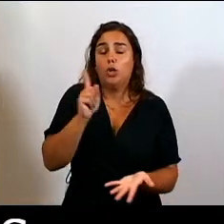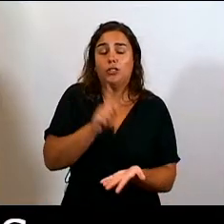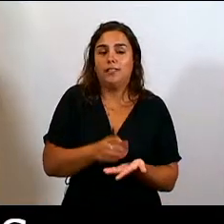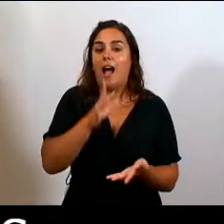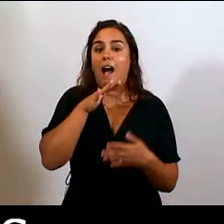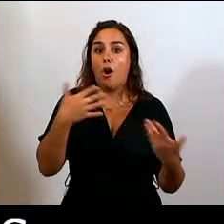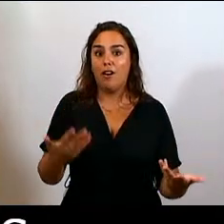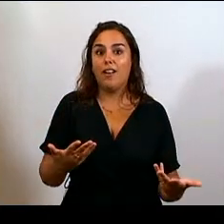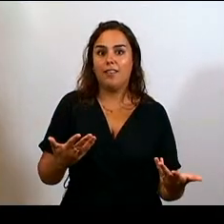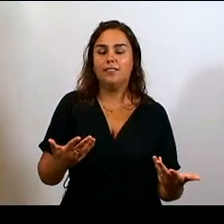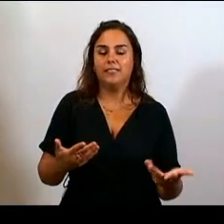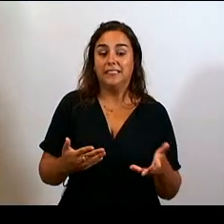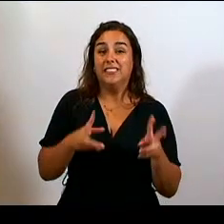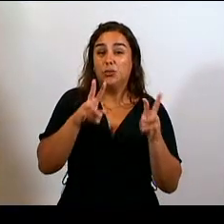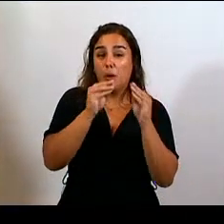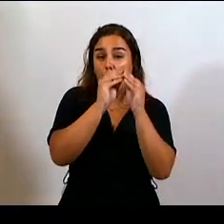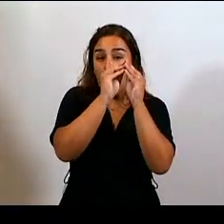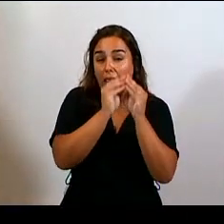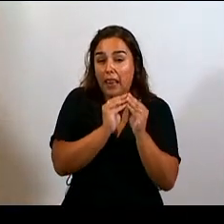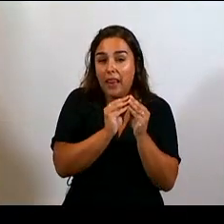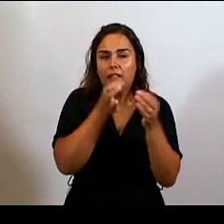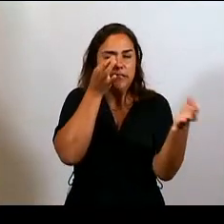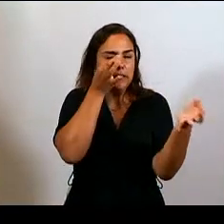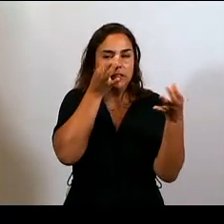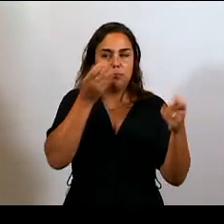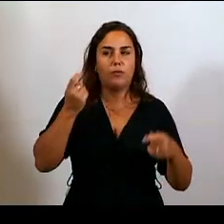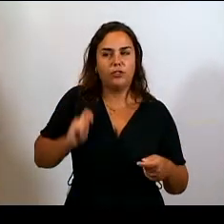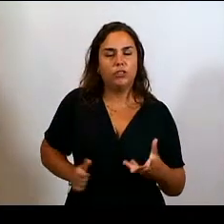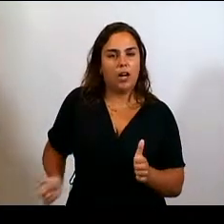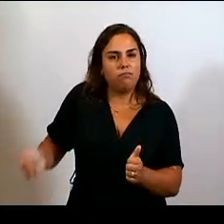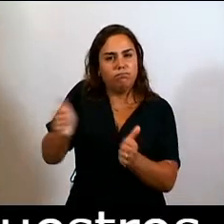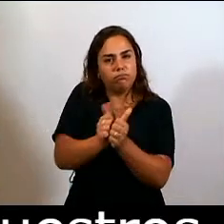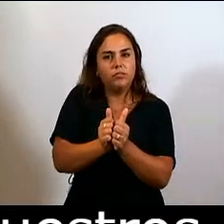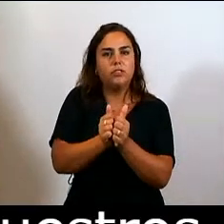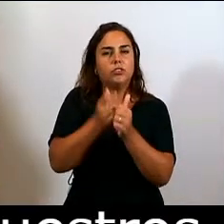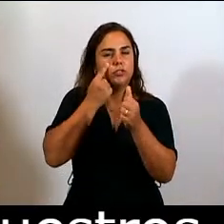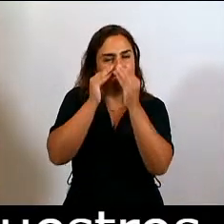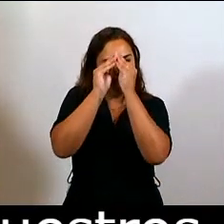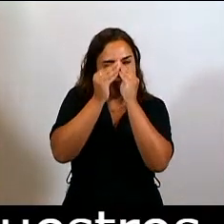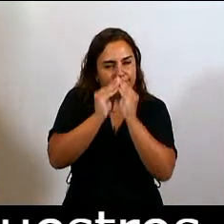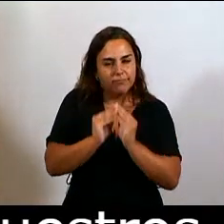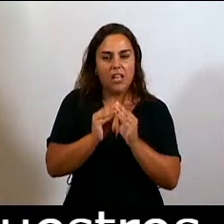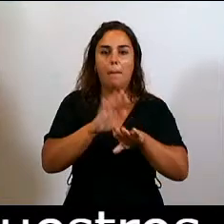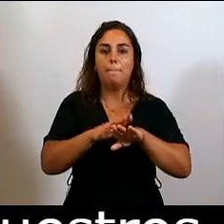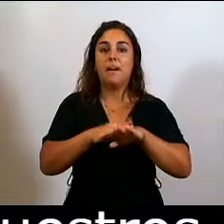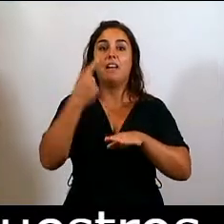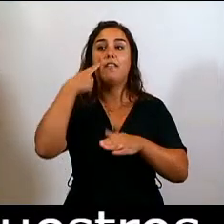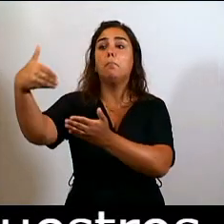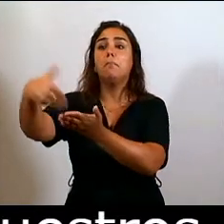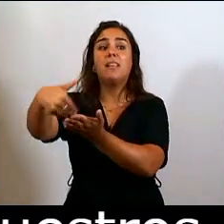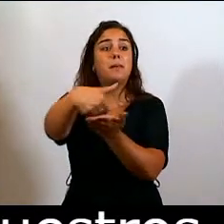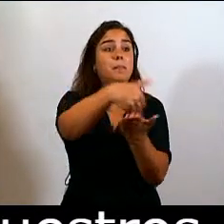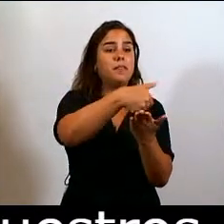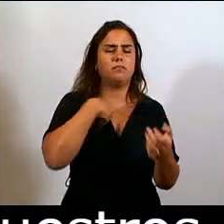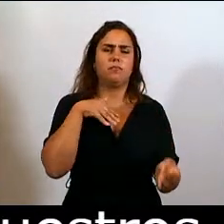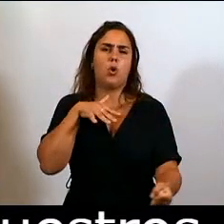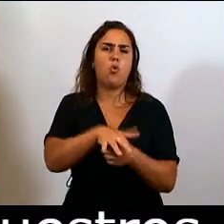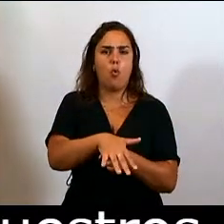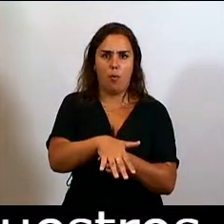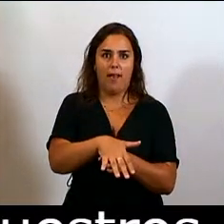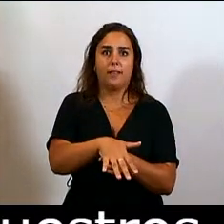sido cuidadosamente trabajado por nuestros profesionales para responder a las demandas que durante años han